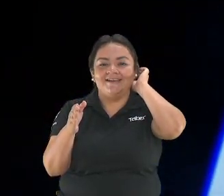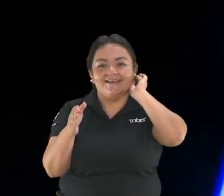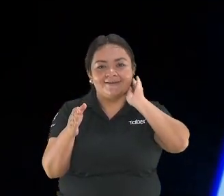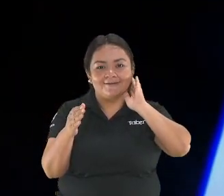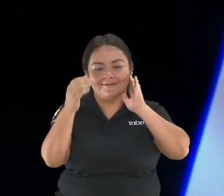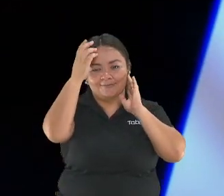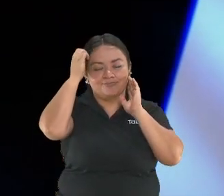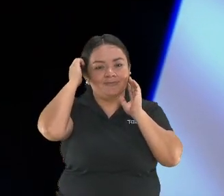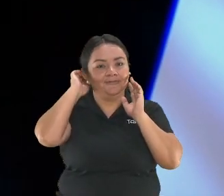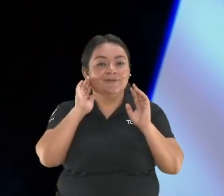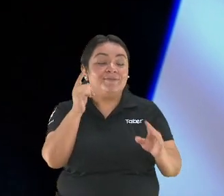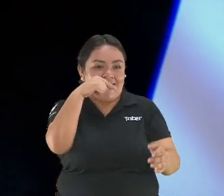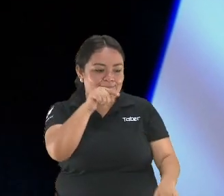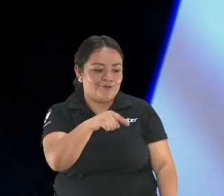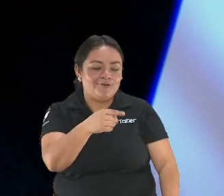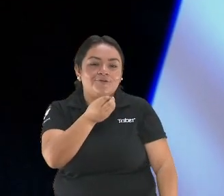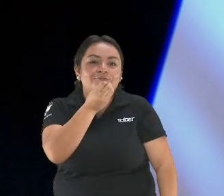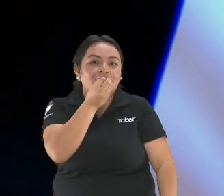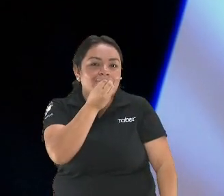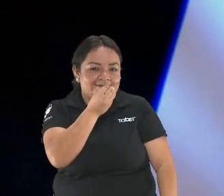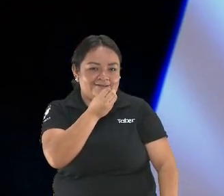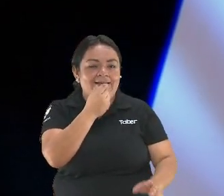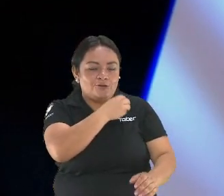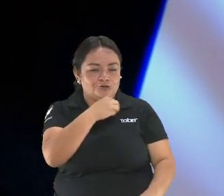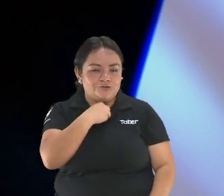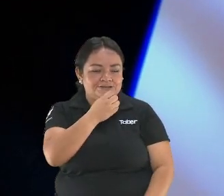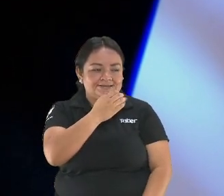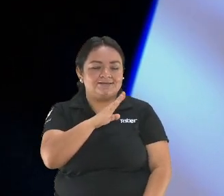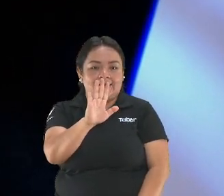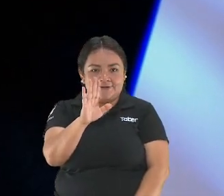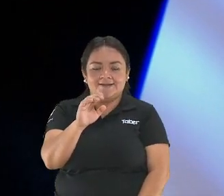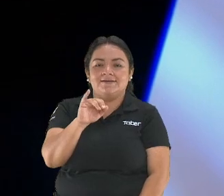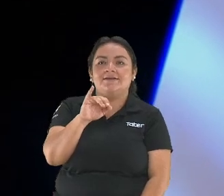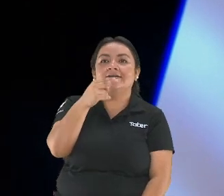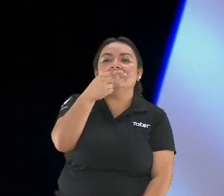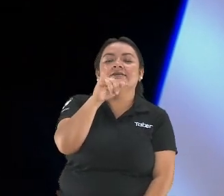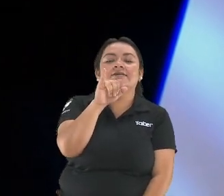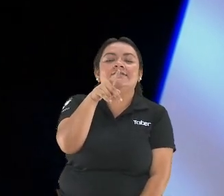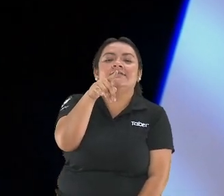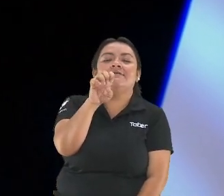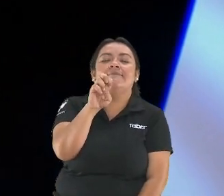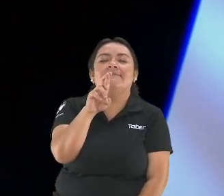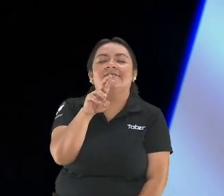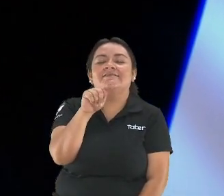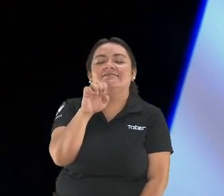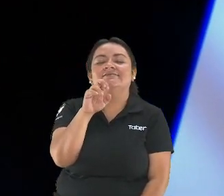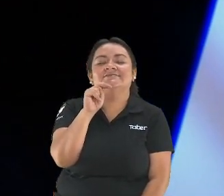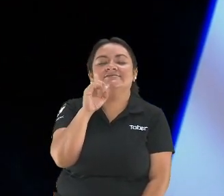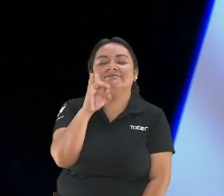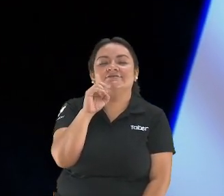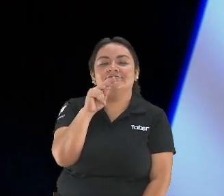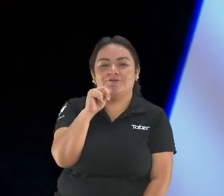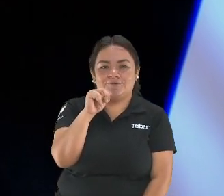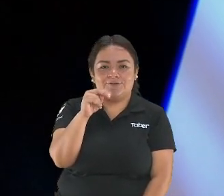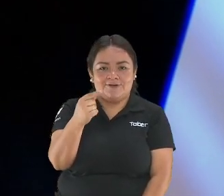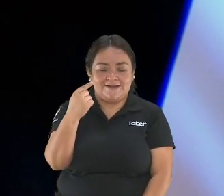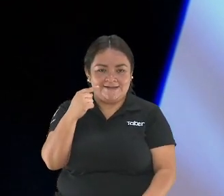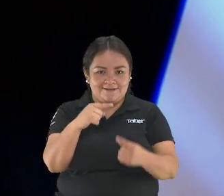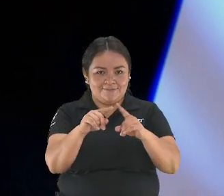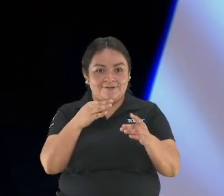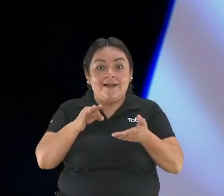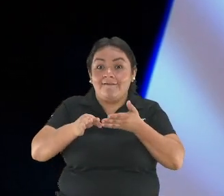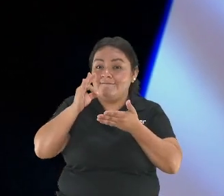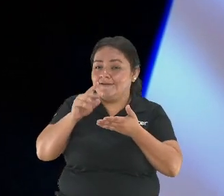a uno le prohíbe ciertas cosas y en el caso de la hipertensión que si alguno de ustedes tiene uno no puede consumir mucho